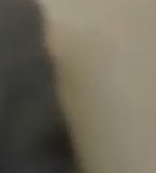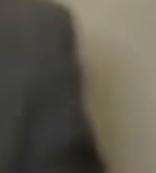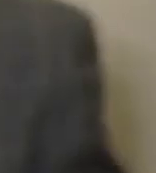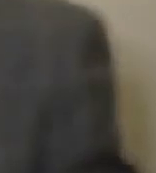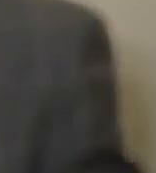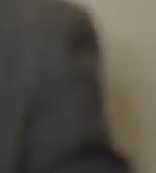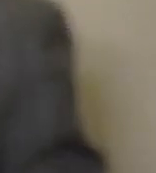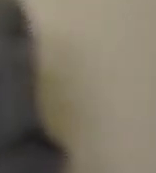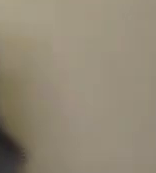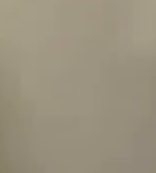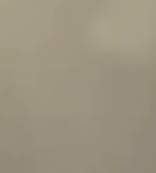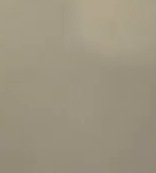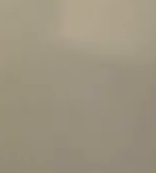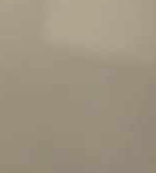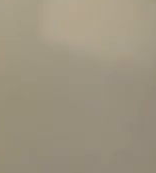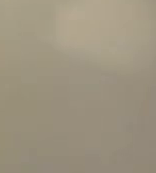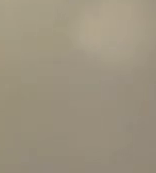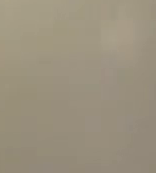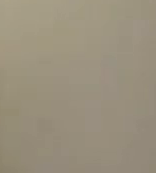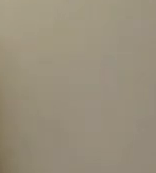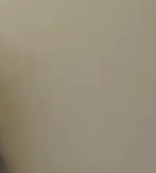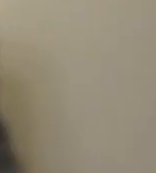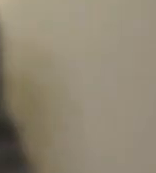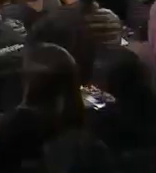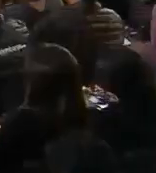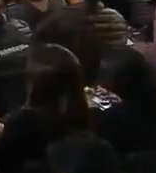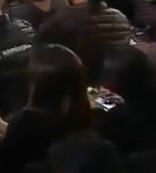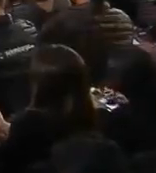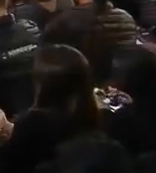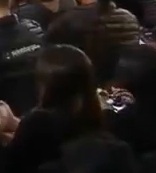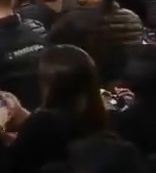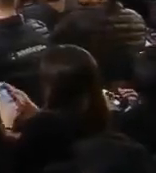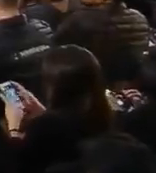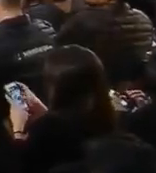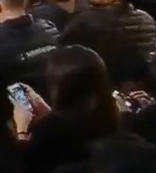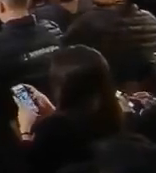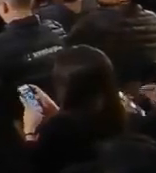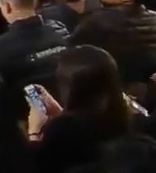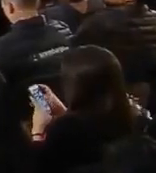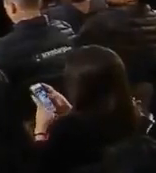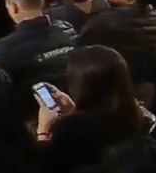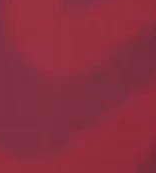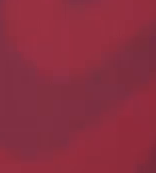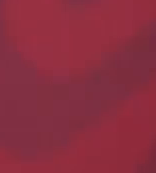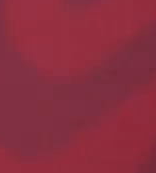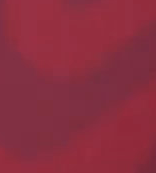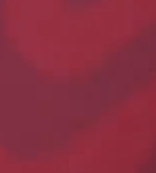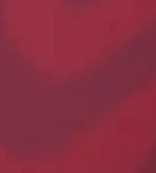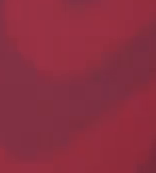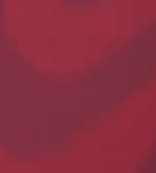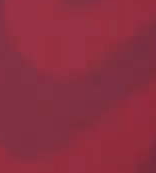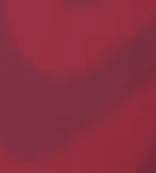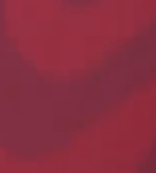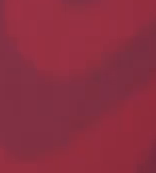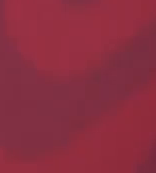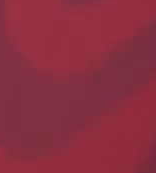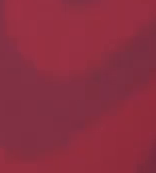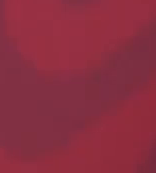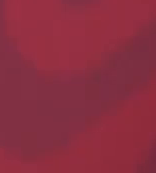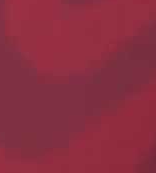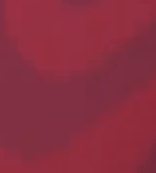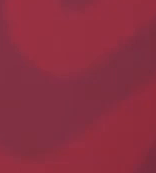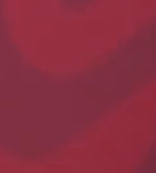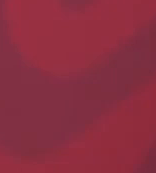estaban activos o eran fantasmas, presidente. Gracias. Sí, mire, sobre lo que hicieron